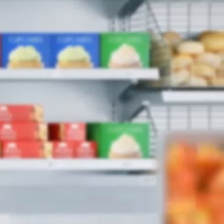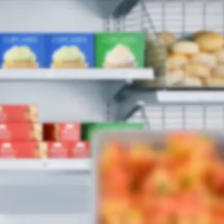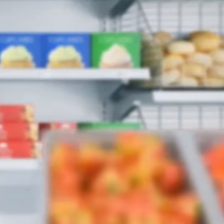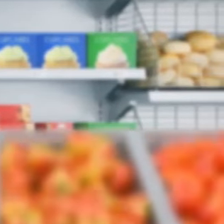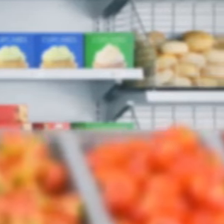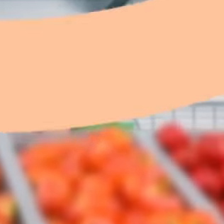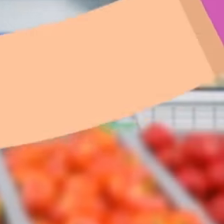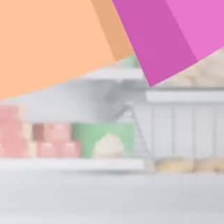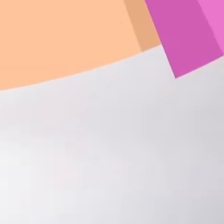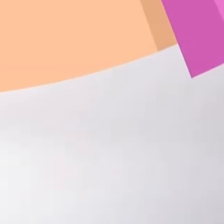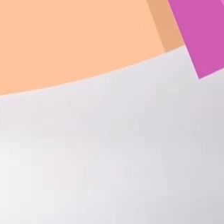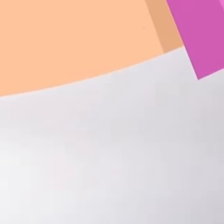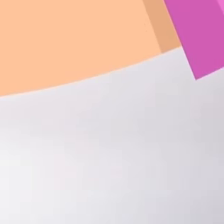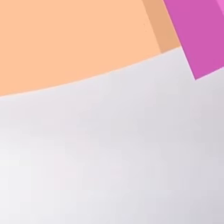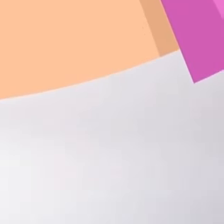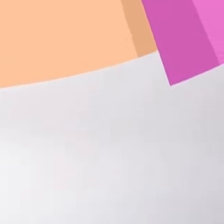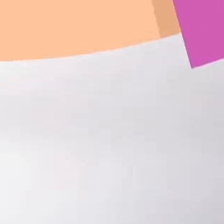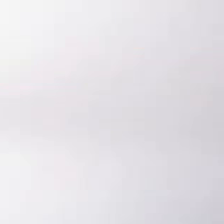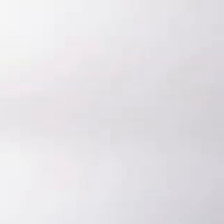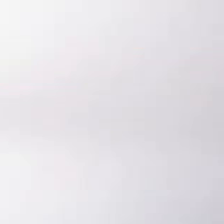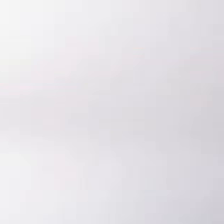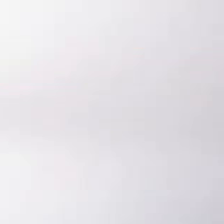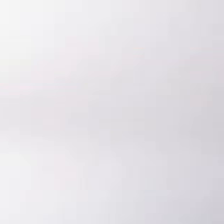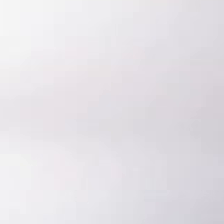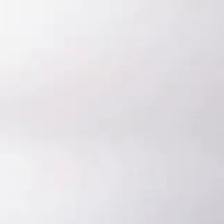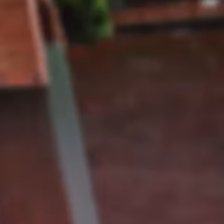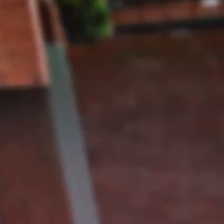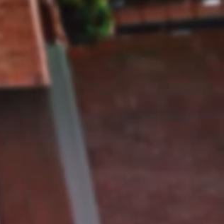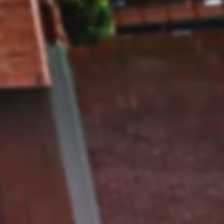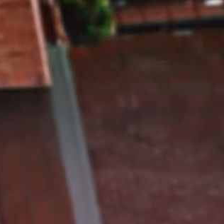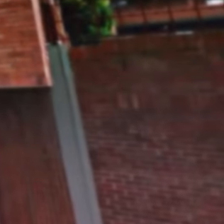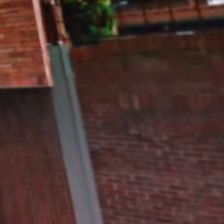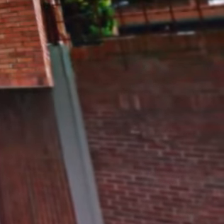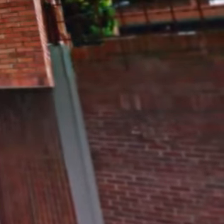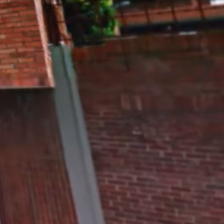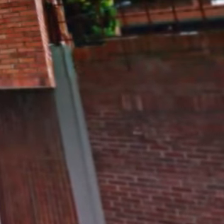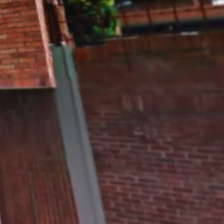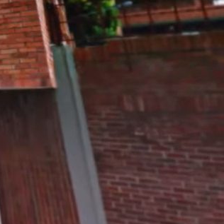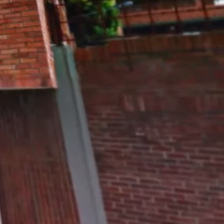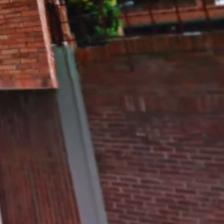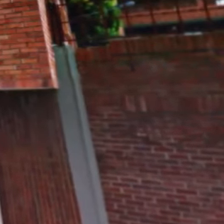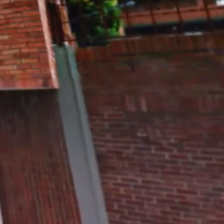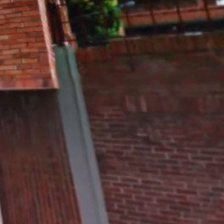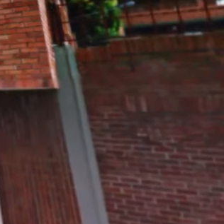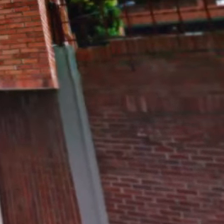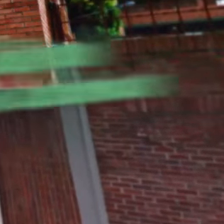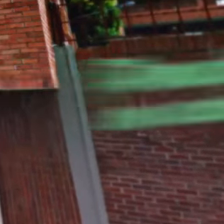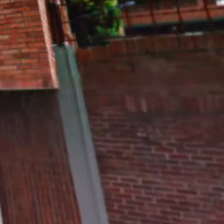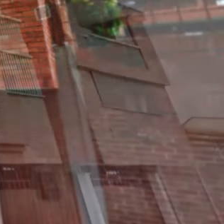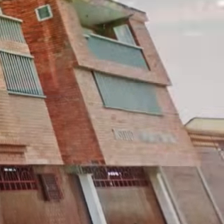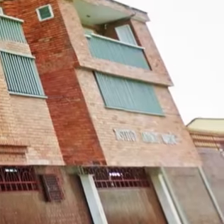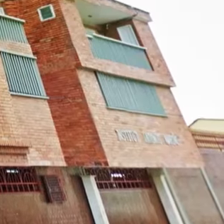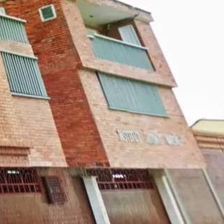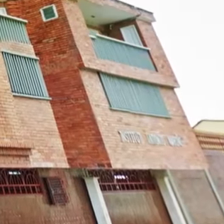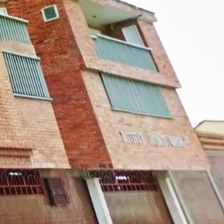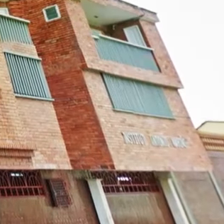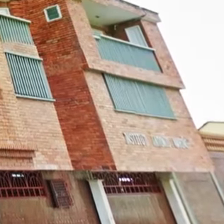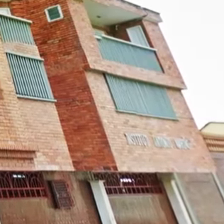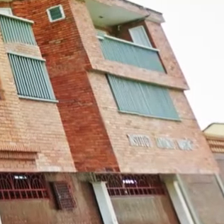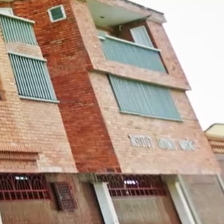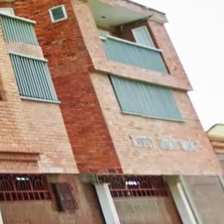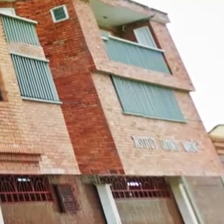no pueden faltar. Productos Las Delicias, líder en limpieza. Instituto Antonio Nariño, formación integral con excelencia